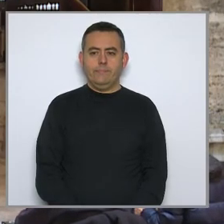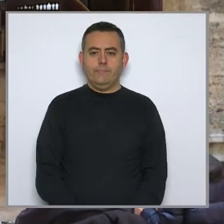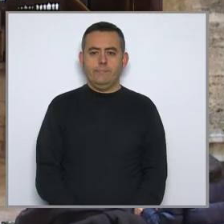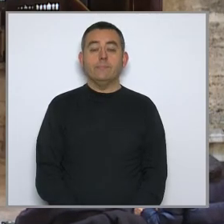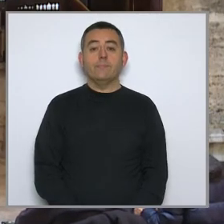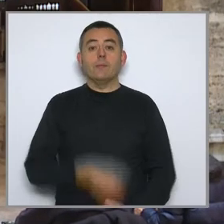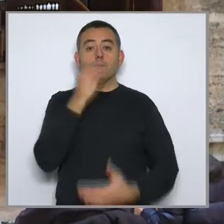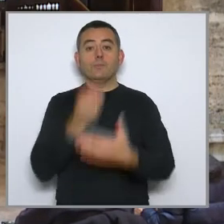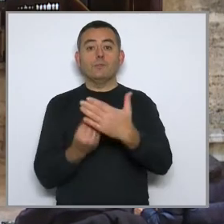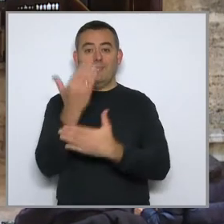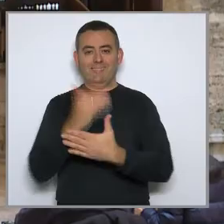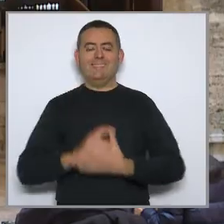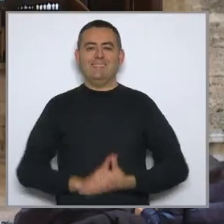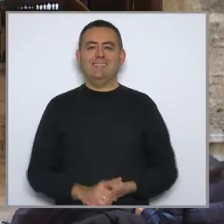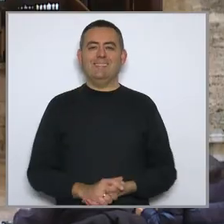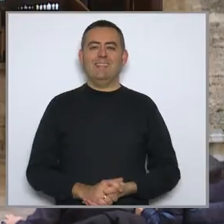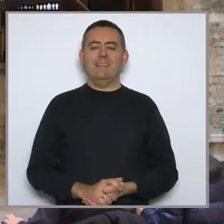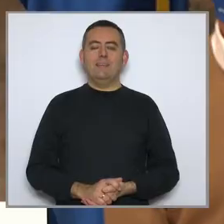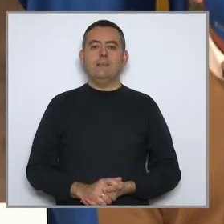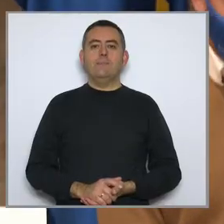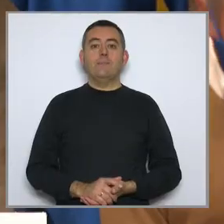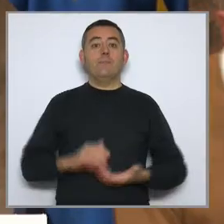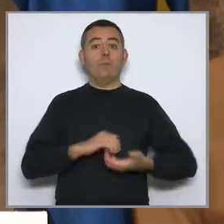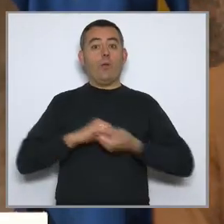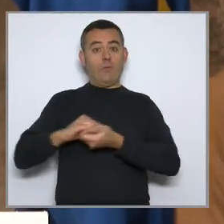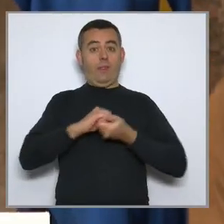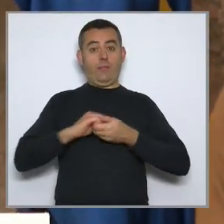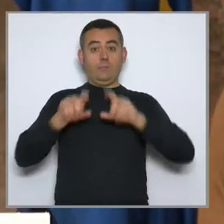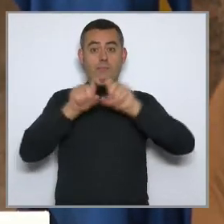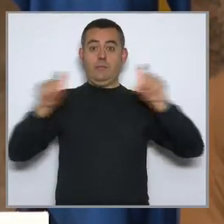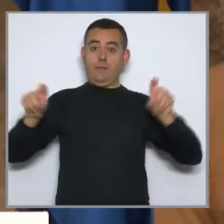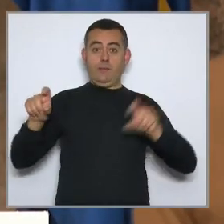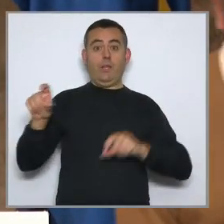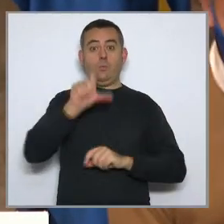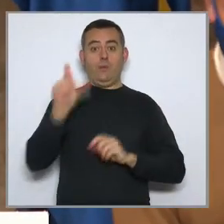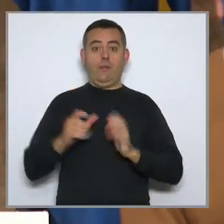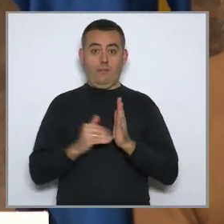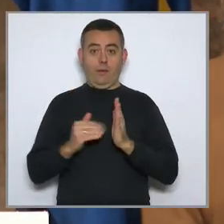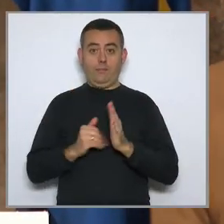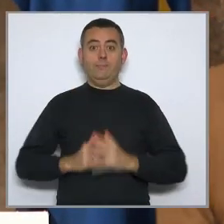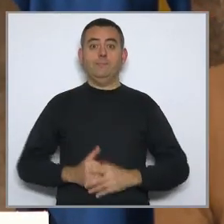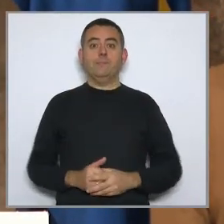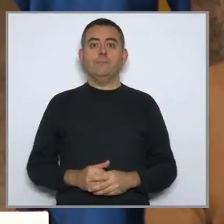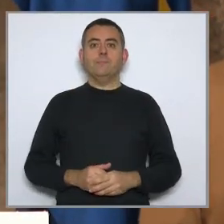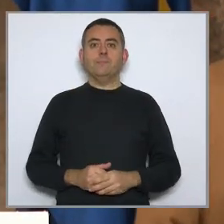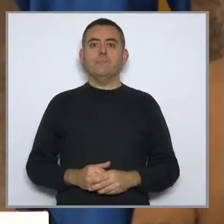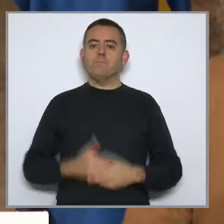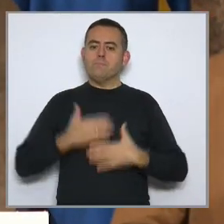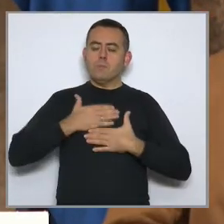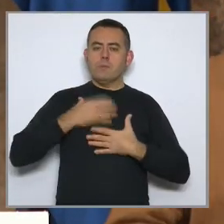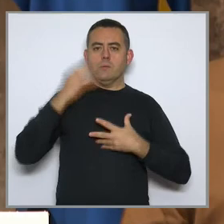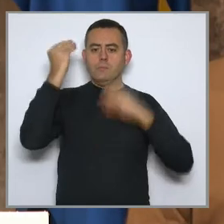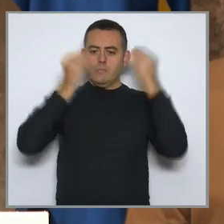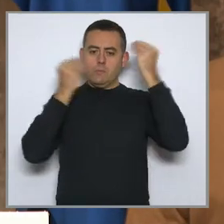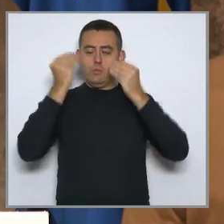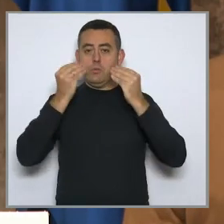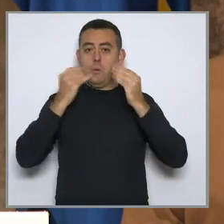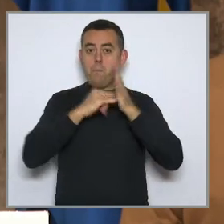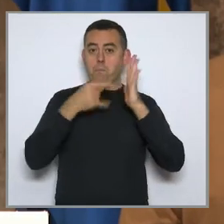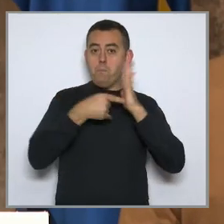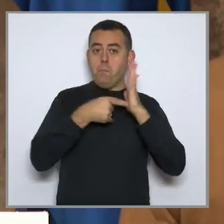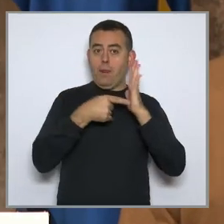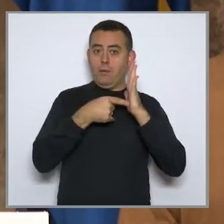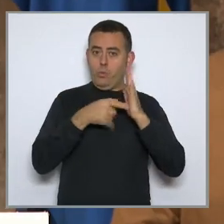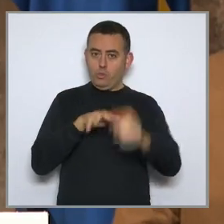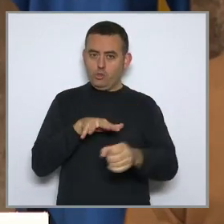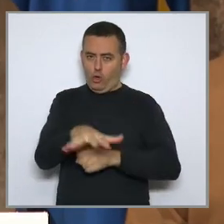Buenos días. Bueno, desde la Confederación Empresarial de la Comunidad Valenciana, este plan de choque, que es un plan de choque temporal,